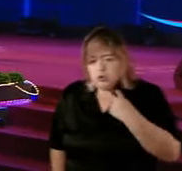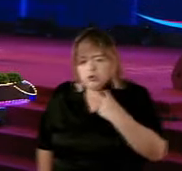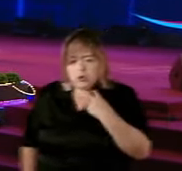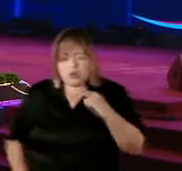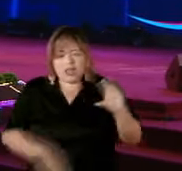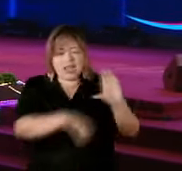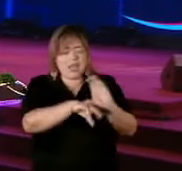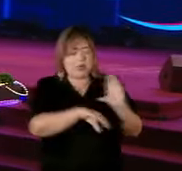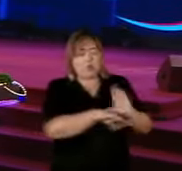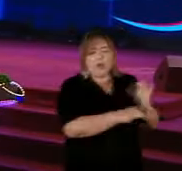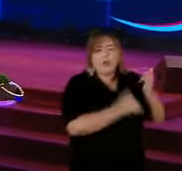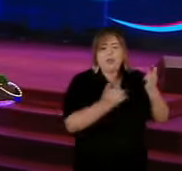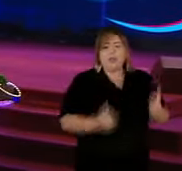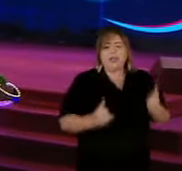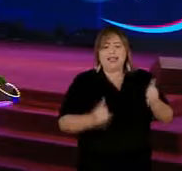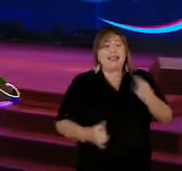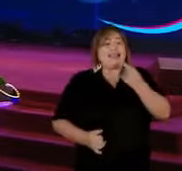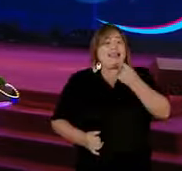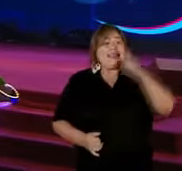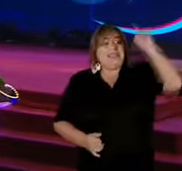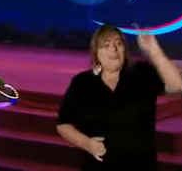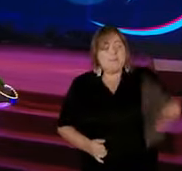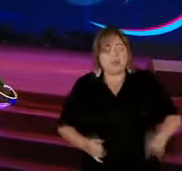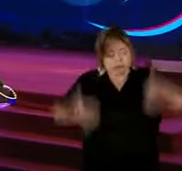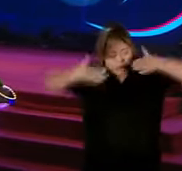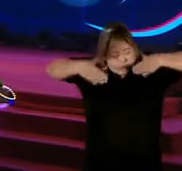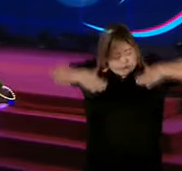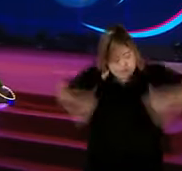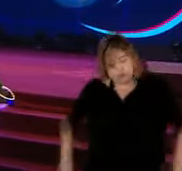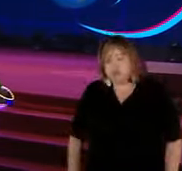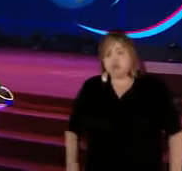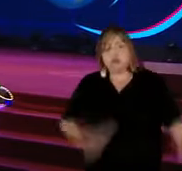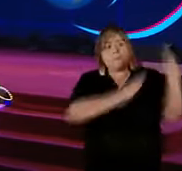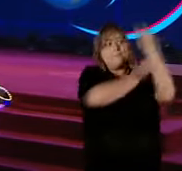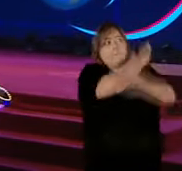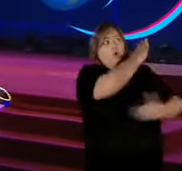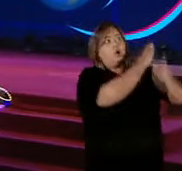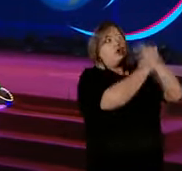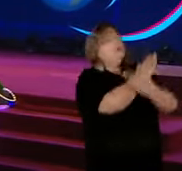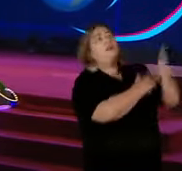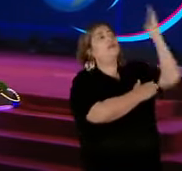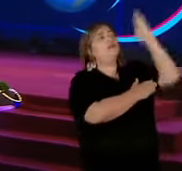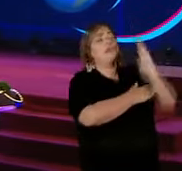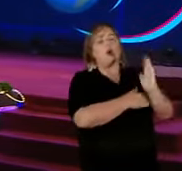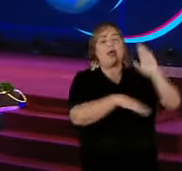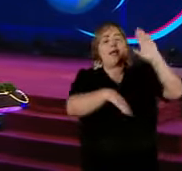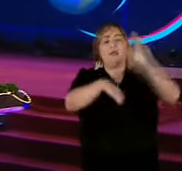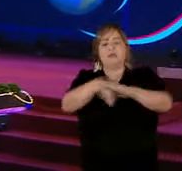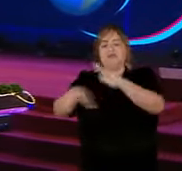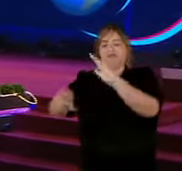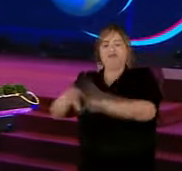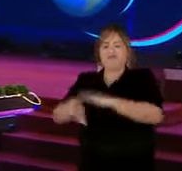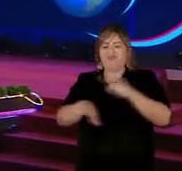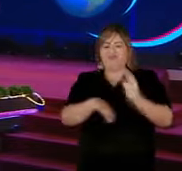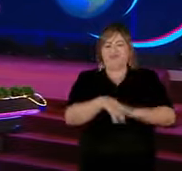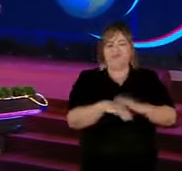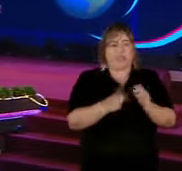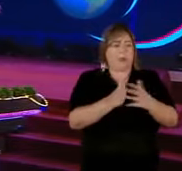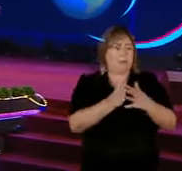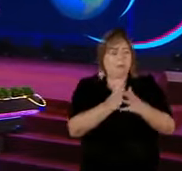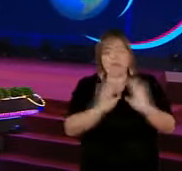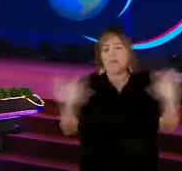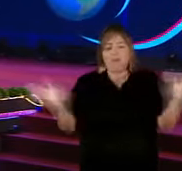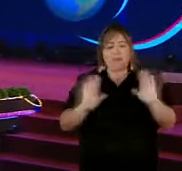iglesia hoy tiene que vestirse con toda la armadura de Dios. Esto no se llama de convocatoria wichiwachi ni de agüita